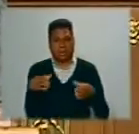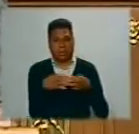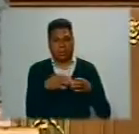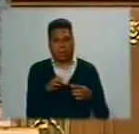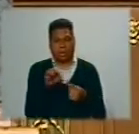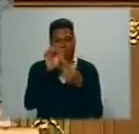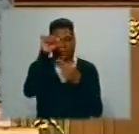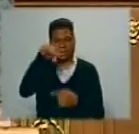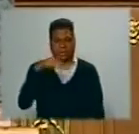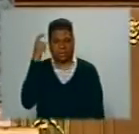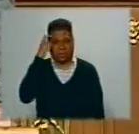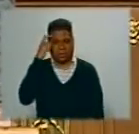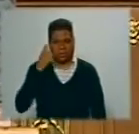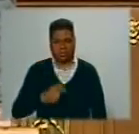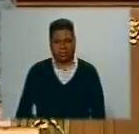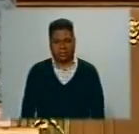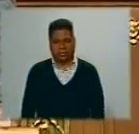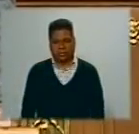hoy.